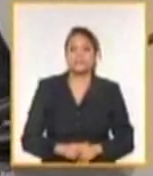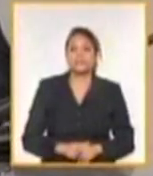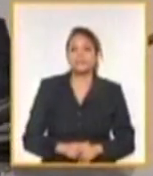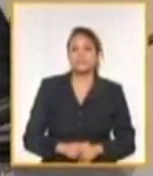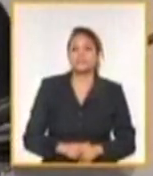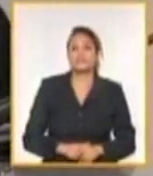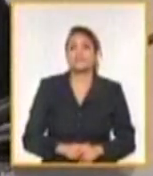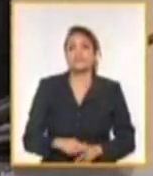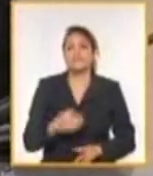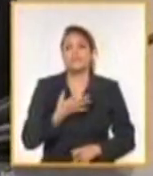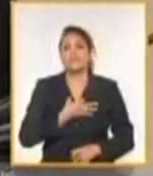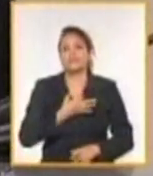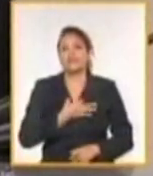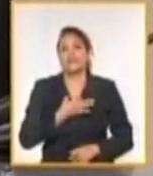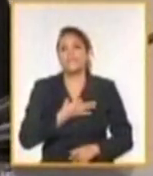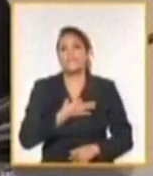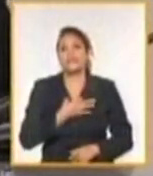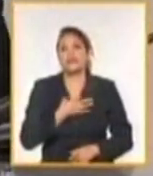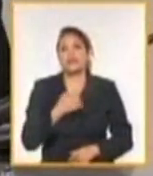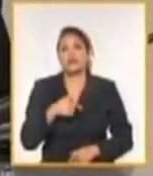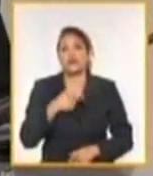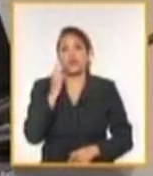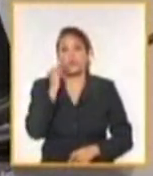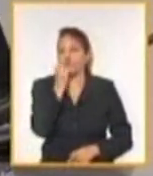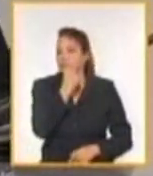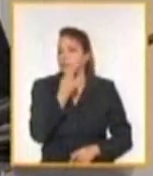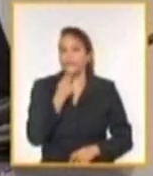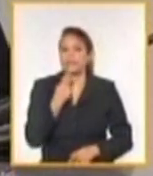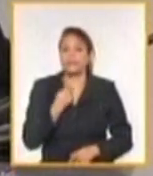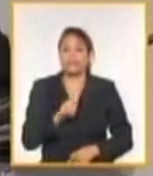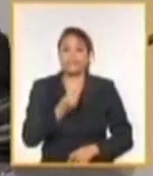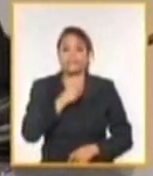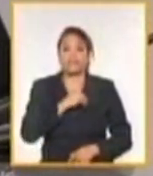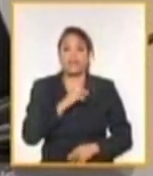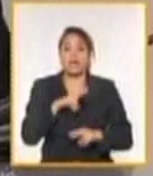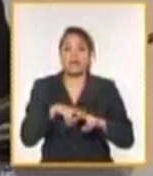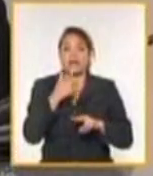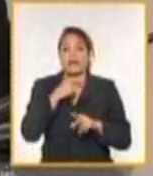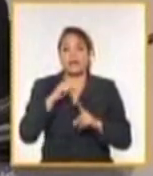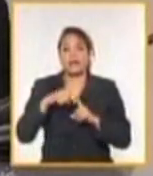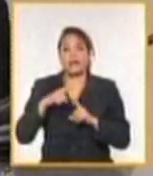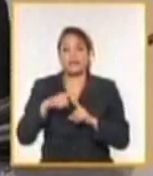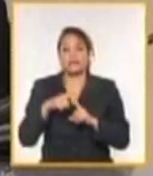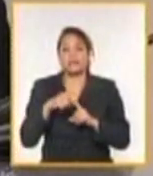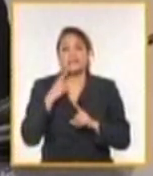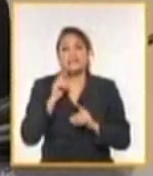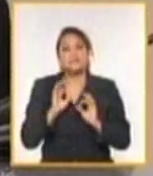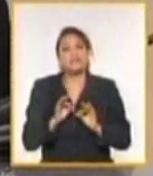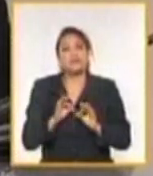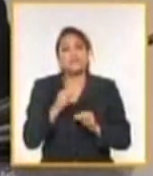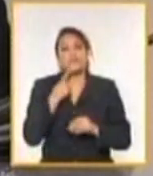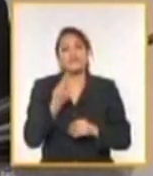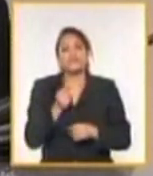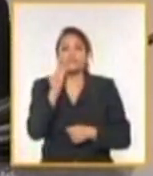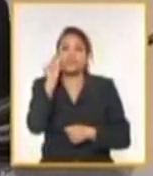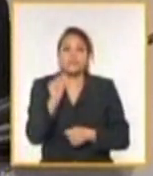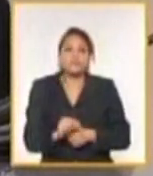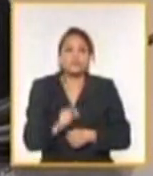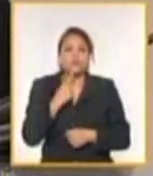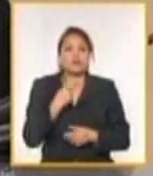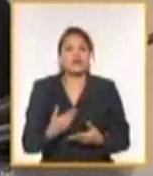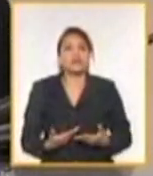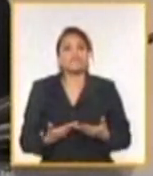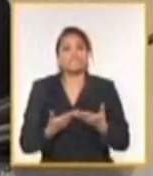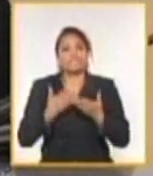Condecorado con la medalla José Martí, sin dudas Armando Jara es un hombre que dejó en la impronta de este